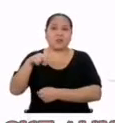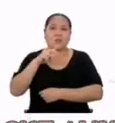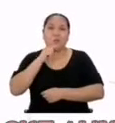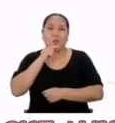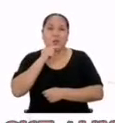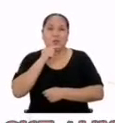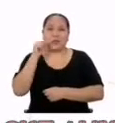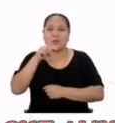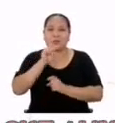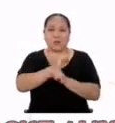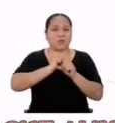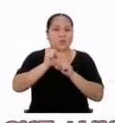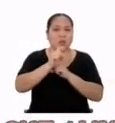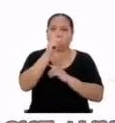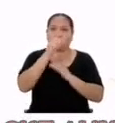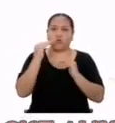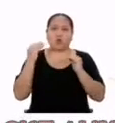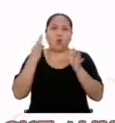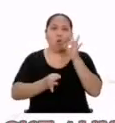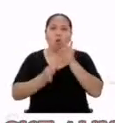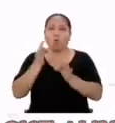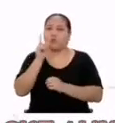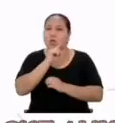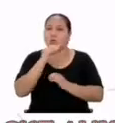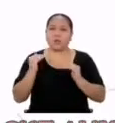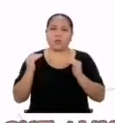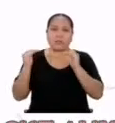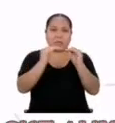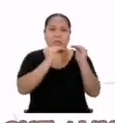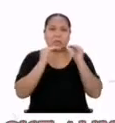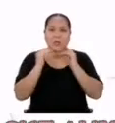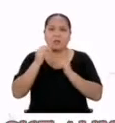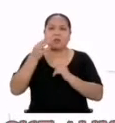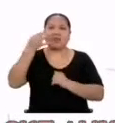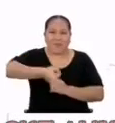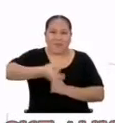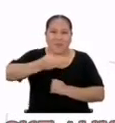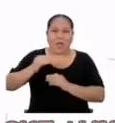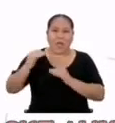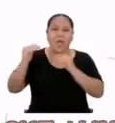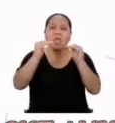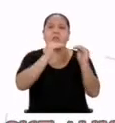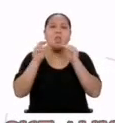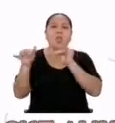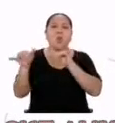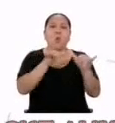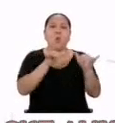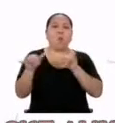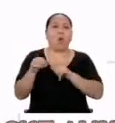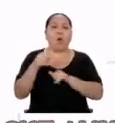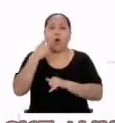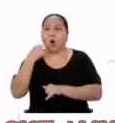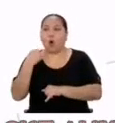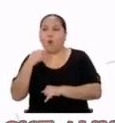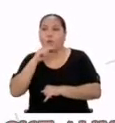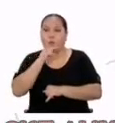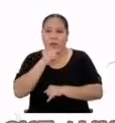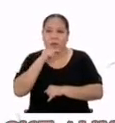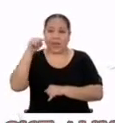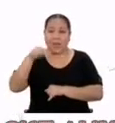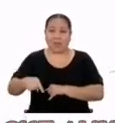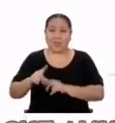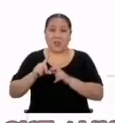justa ni equitativa si en ella no hay igualdad entre hombres y mujeres. Una igualdad que empieza en la escuela.